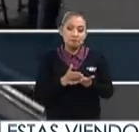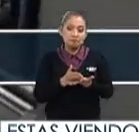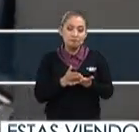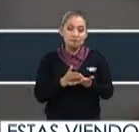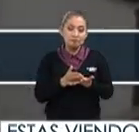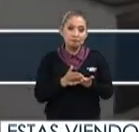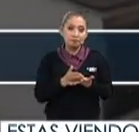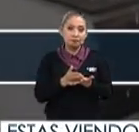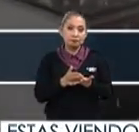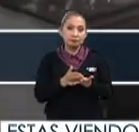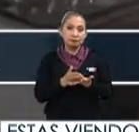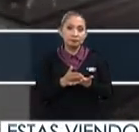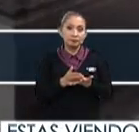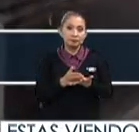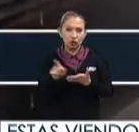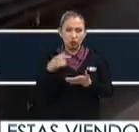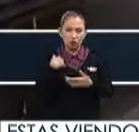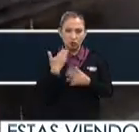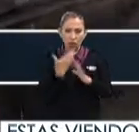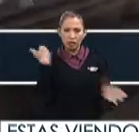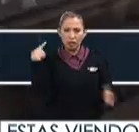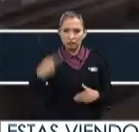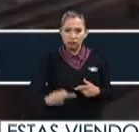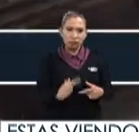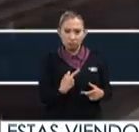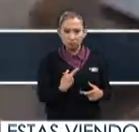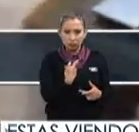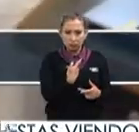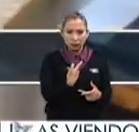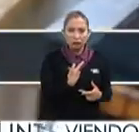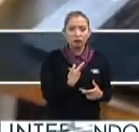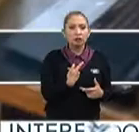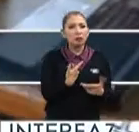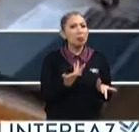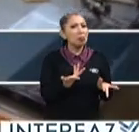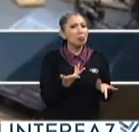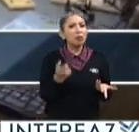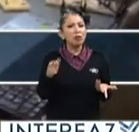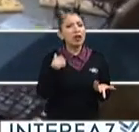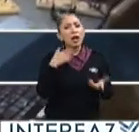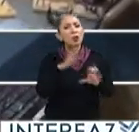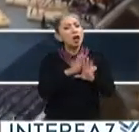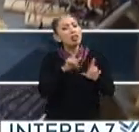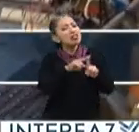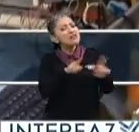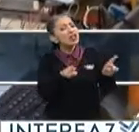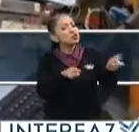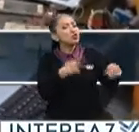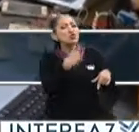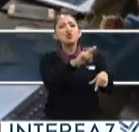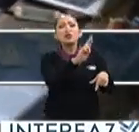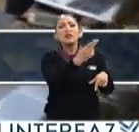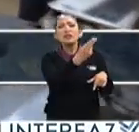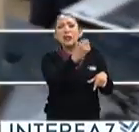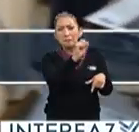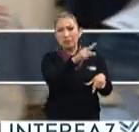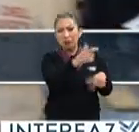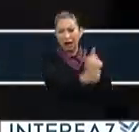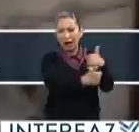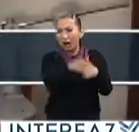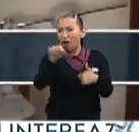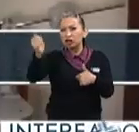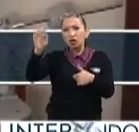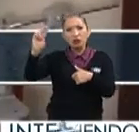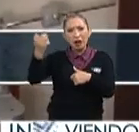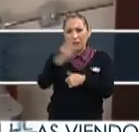Y tú me preguntabas especialmente de lo que nos diferencia de los demás. Yo te